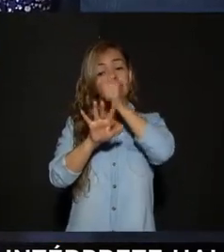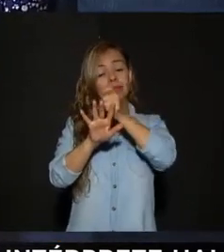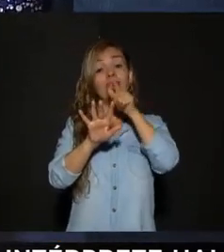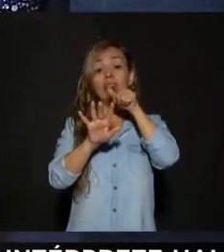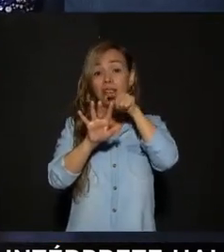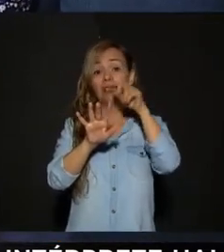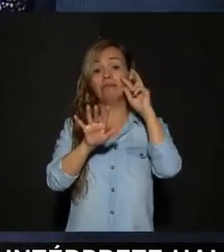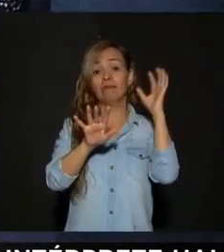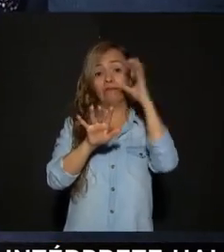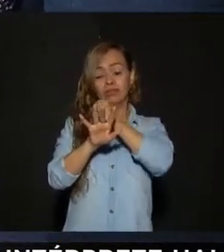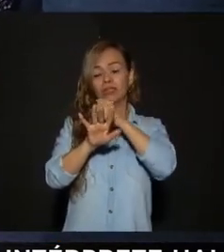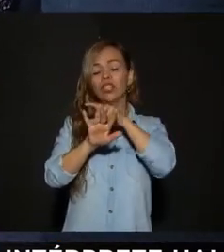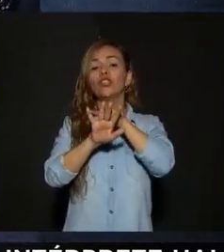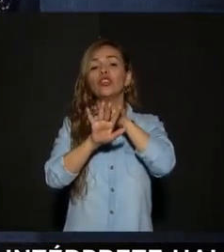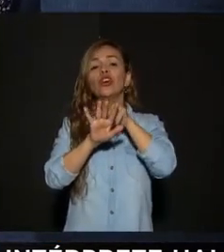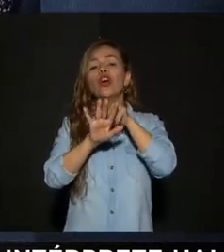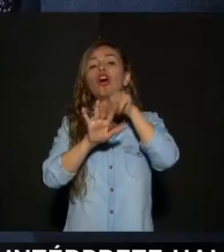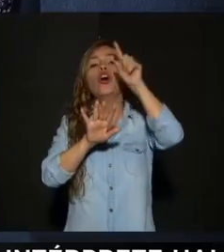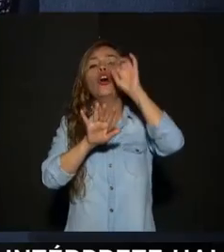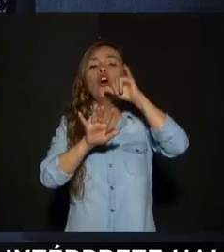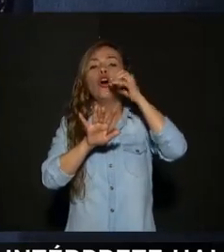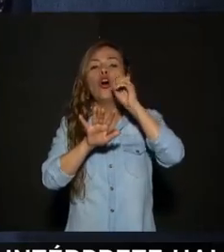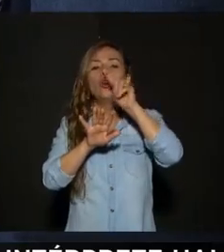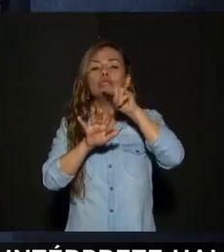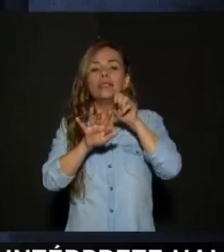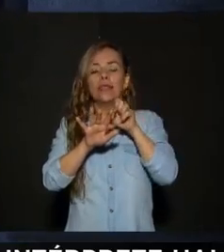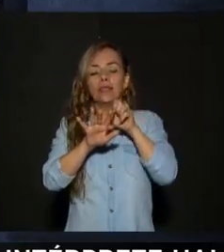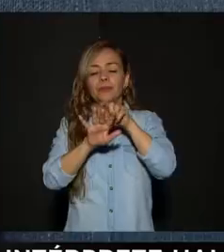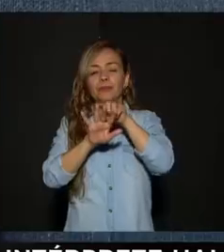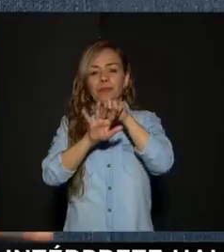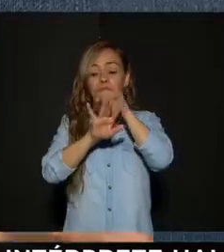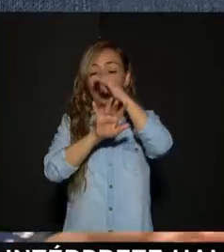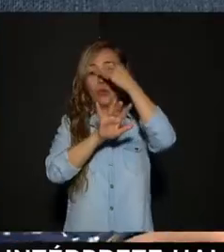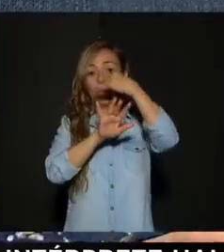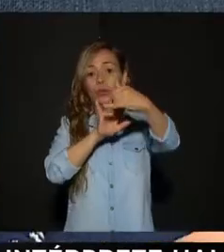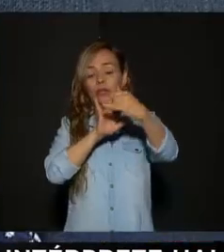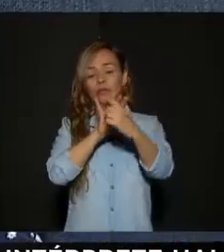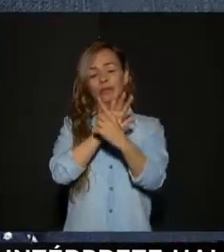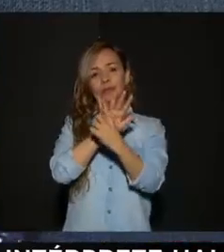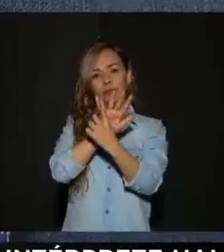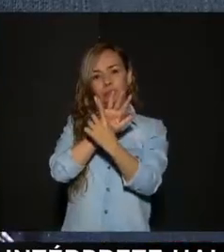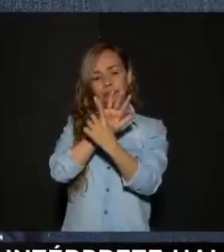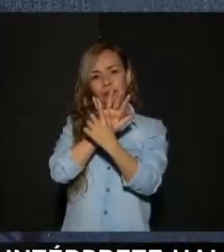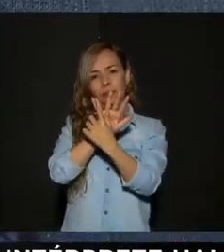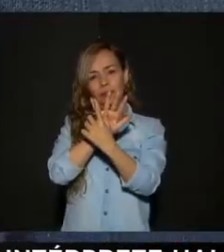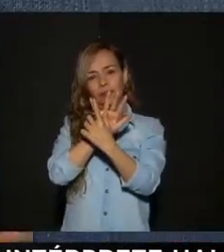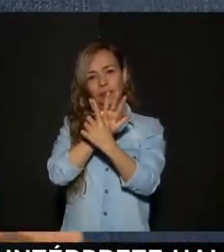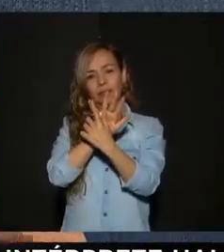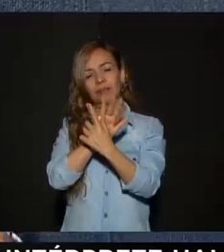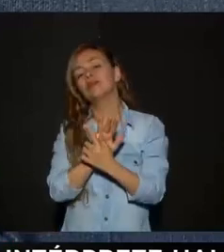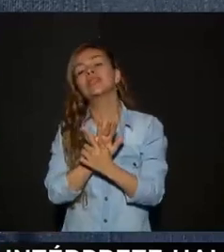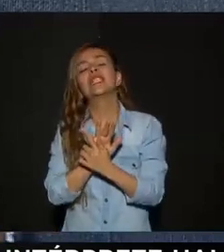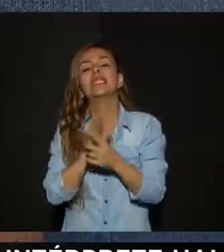Antioquia. Y José Antonio Bernal. El último que te voy a contar es lo que es la invitación que tenemos para todos los niños, para